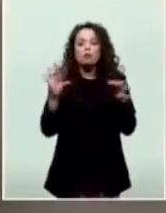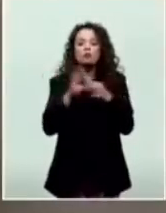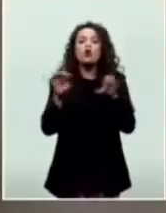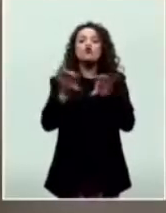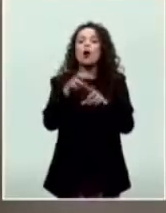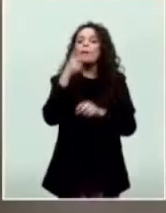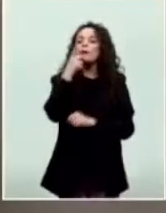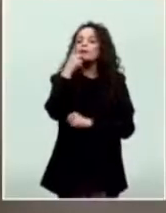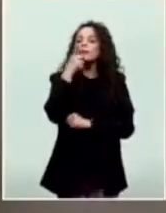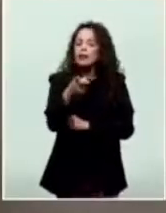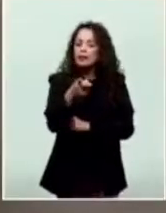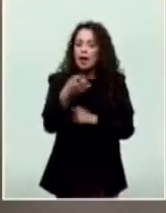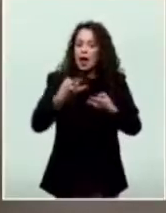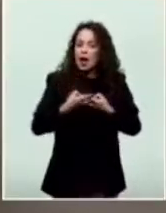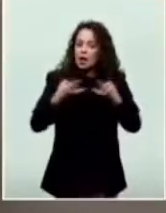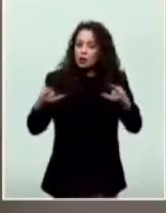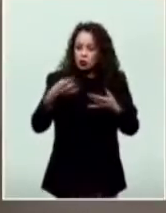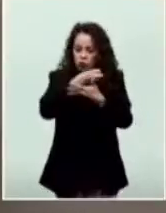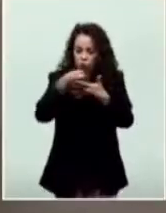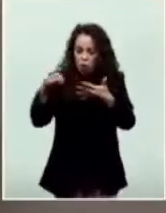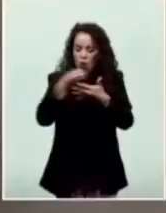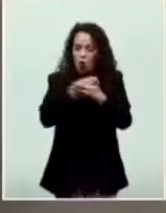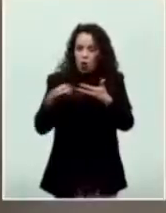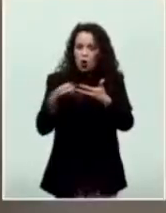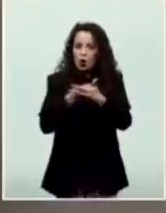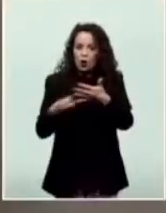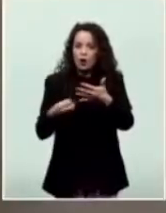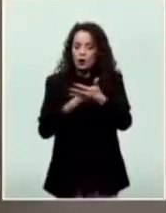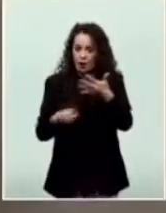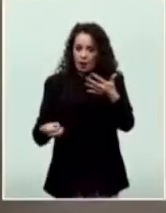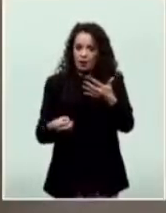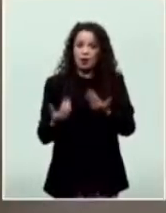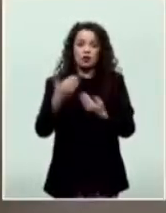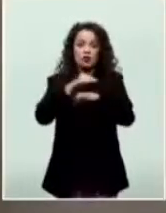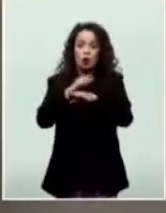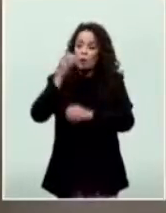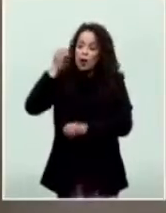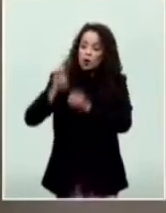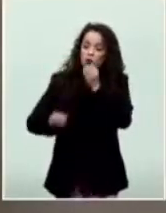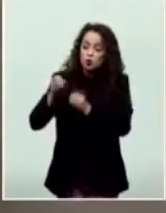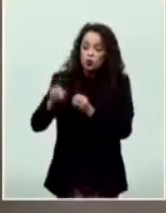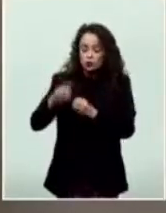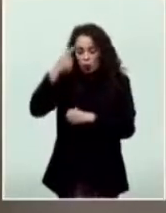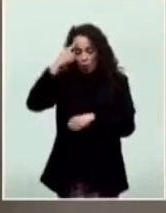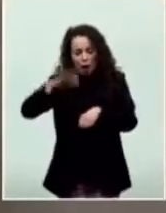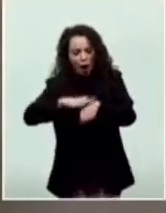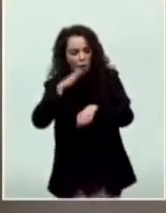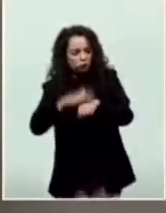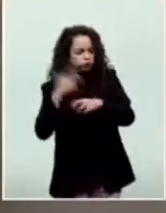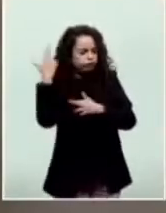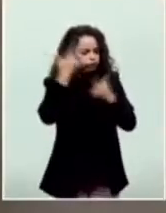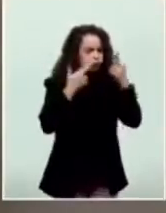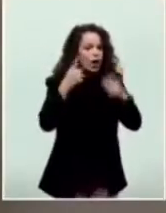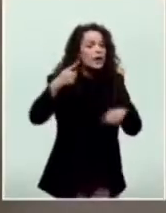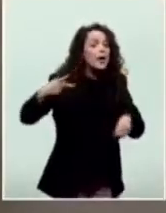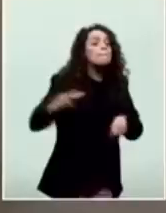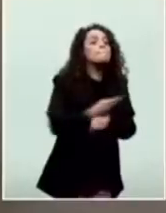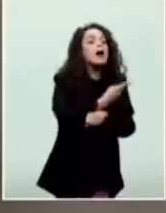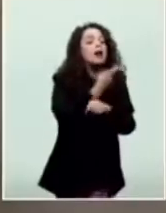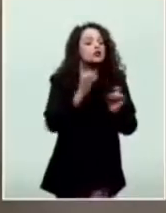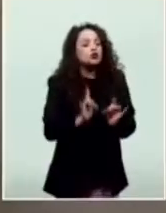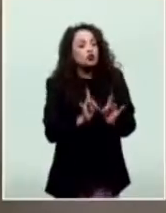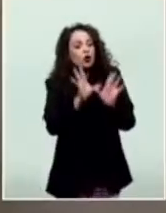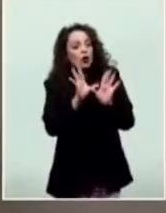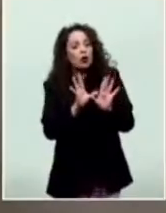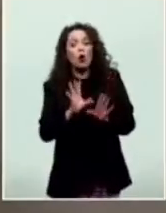describe, más allá después del juicio crítico, de la evaluación que se haga de los hechos, salvo que se pase